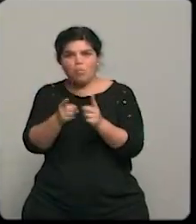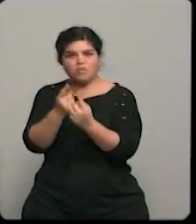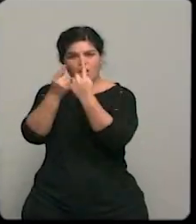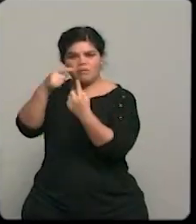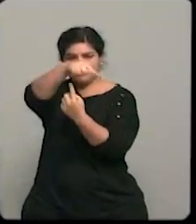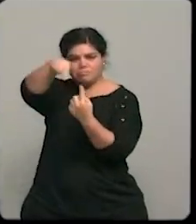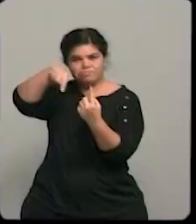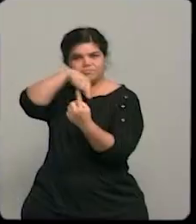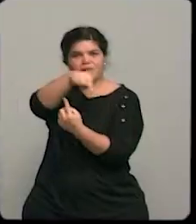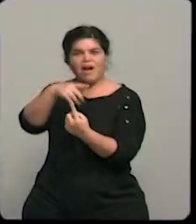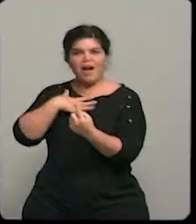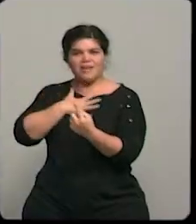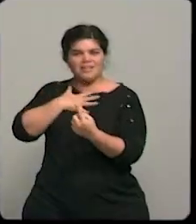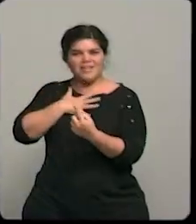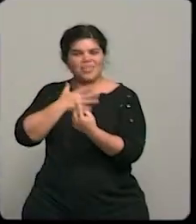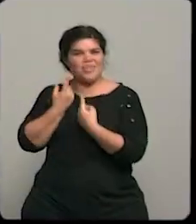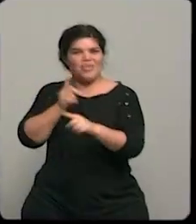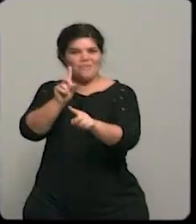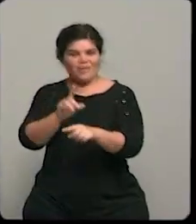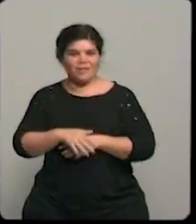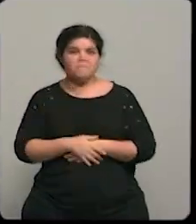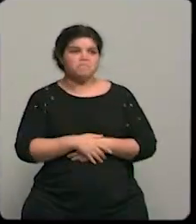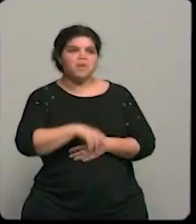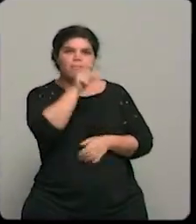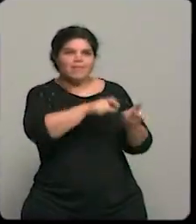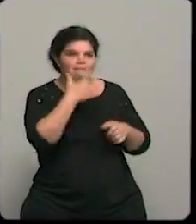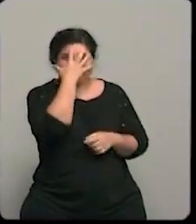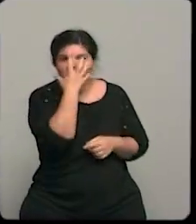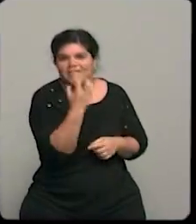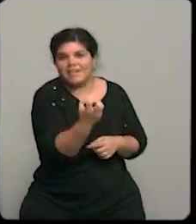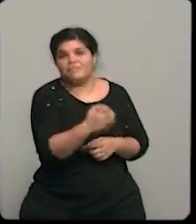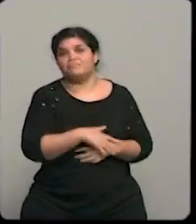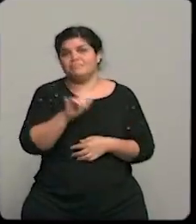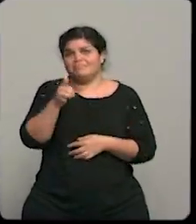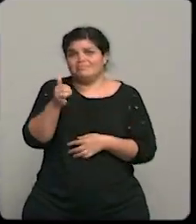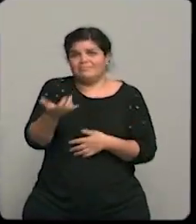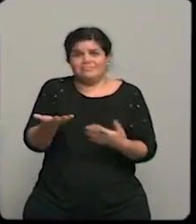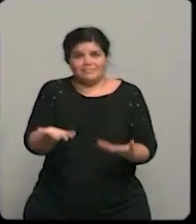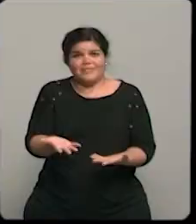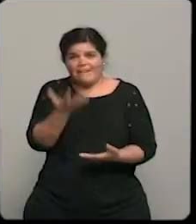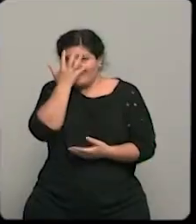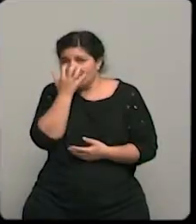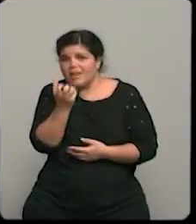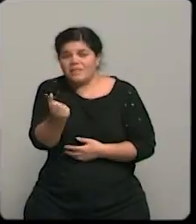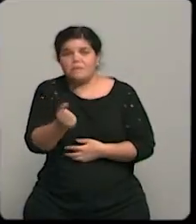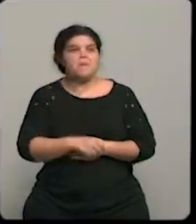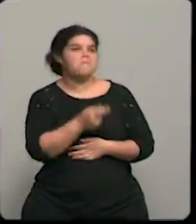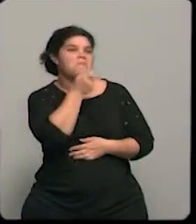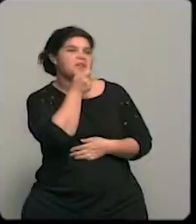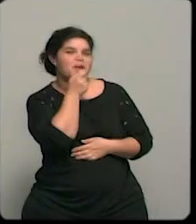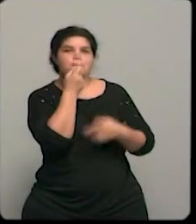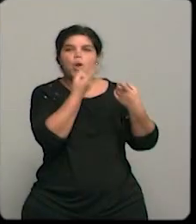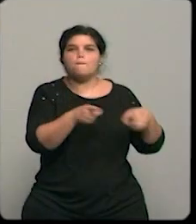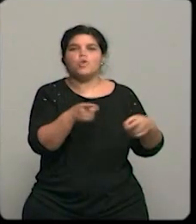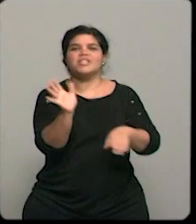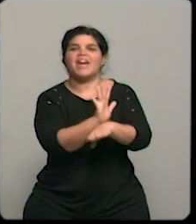ese momento. Tal vez en una primera vez va a un concierto de ese tipo y la gente que vino atrapado, ¿no? Va a una música de película, qué maravilla,